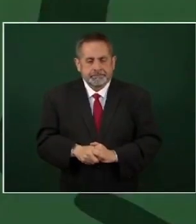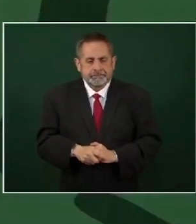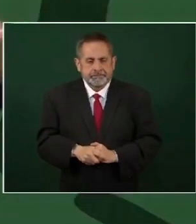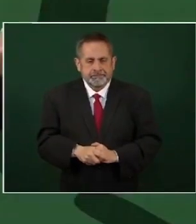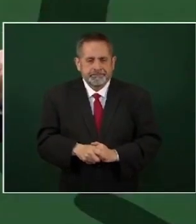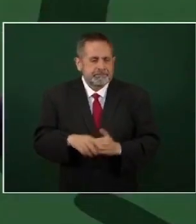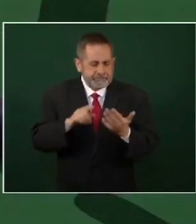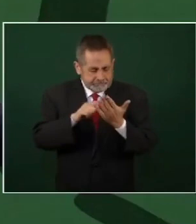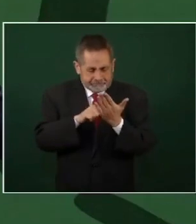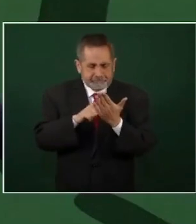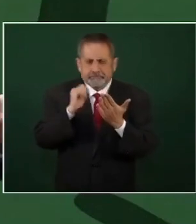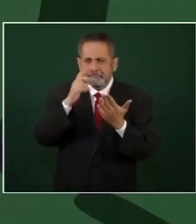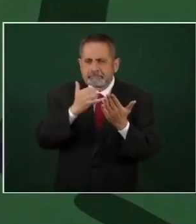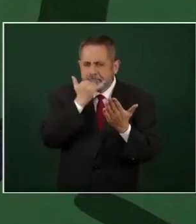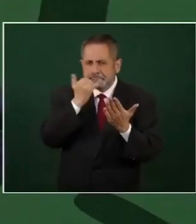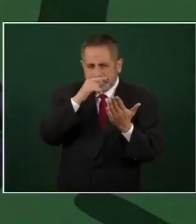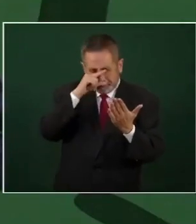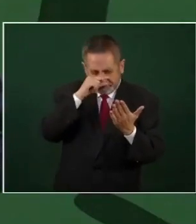cualquier error